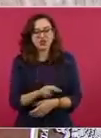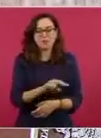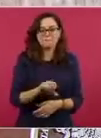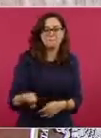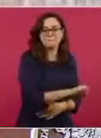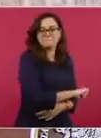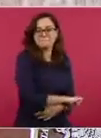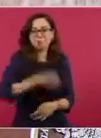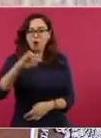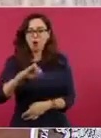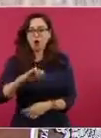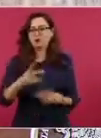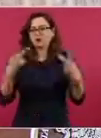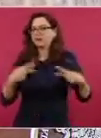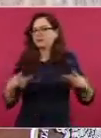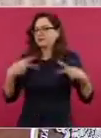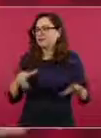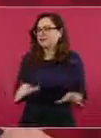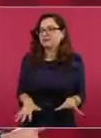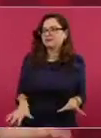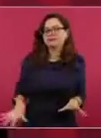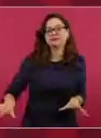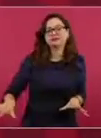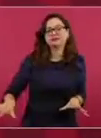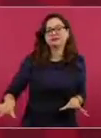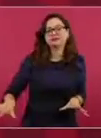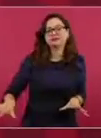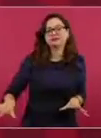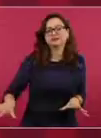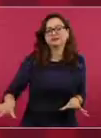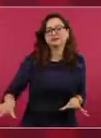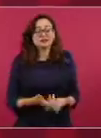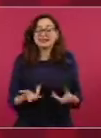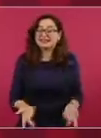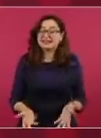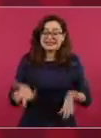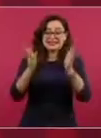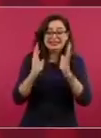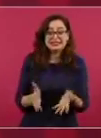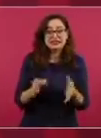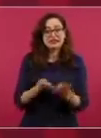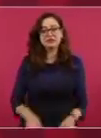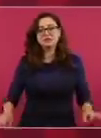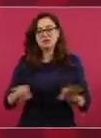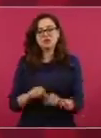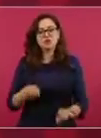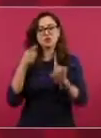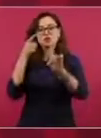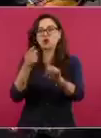Entonces, ¿qué es lo que se tiene que buscar? Parar la guerra,